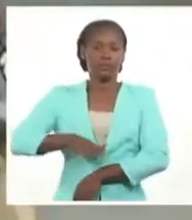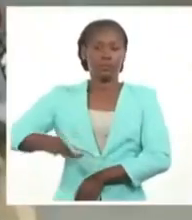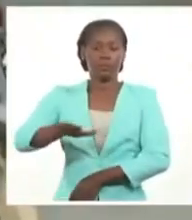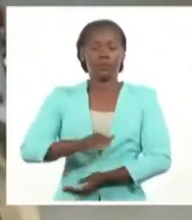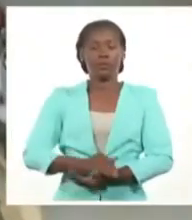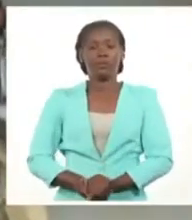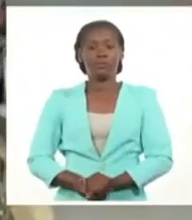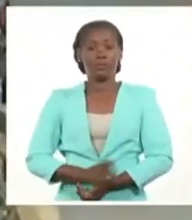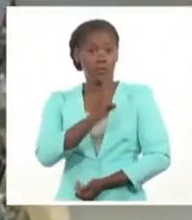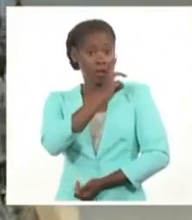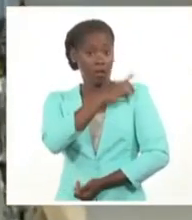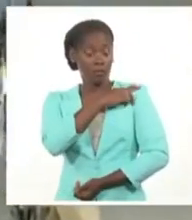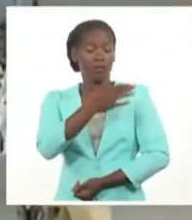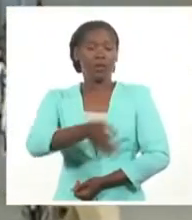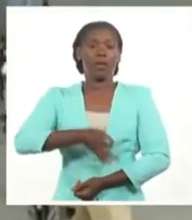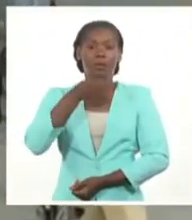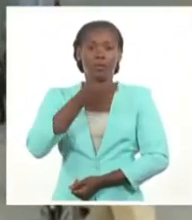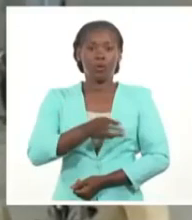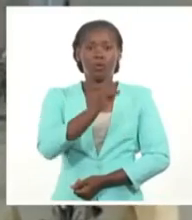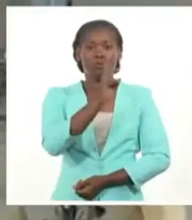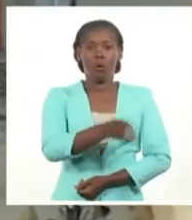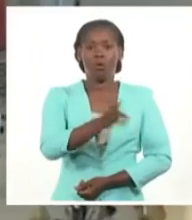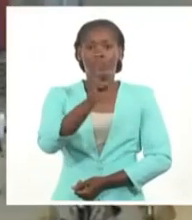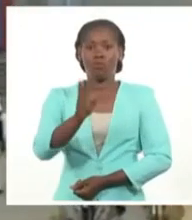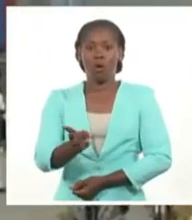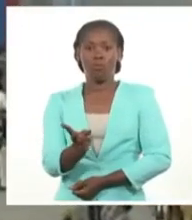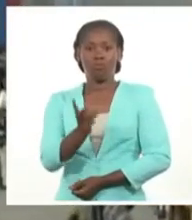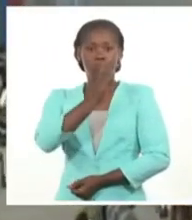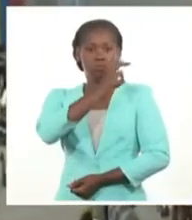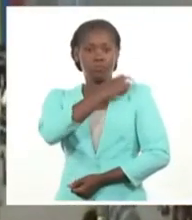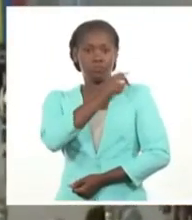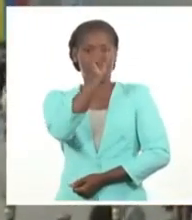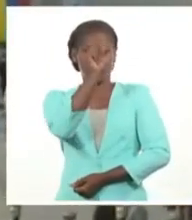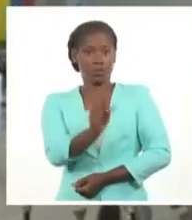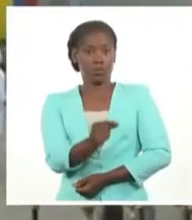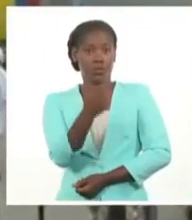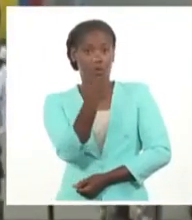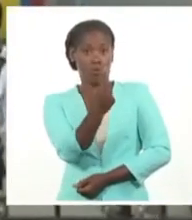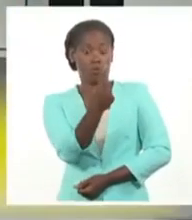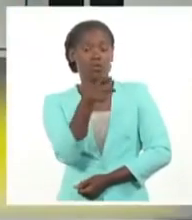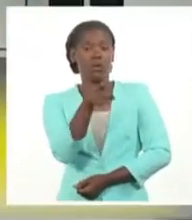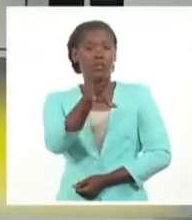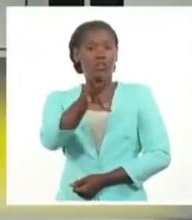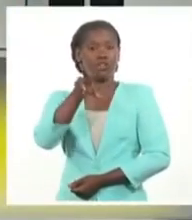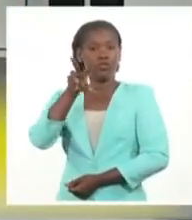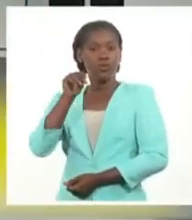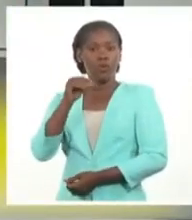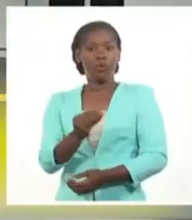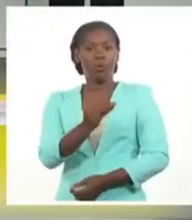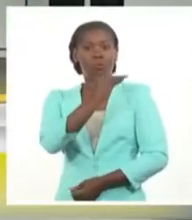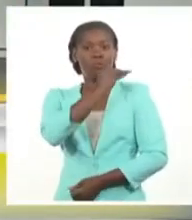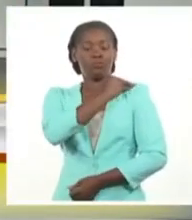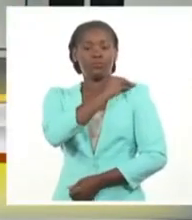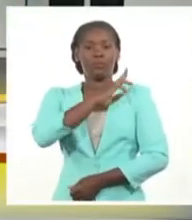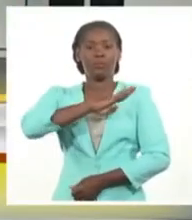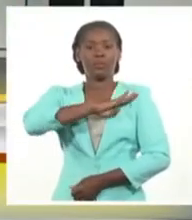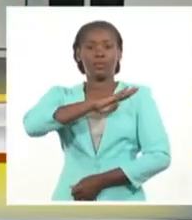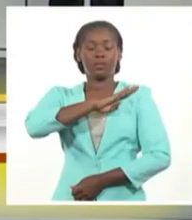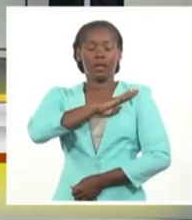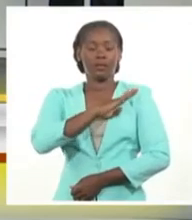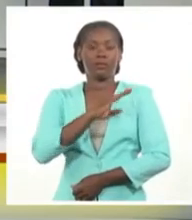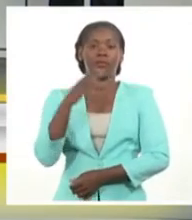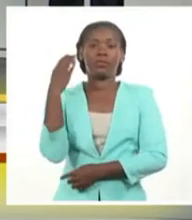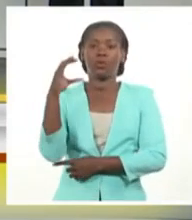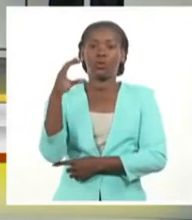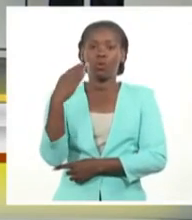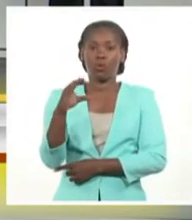de Estado designó al general Elder Fernán Giraldo Bonilla como nuevo comandante de las fuerzas militares, en